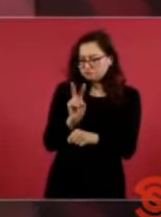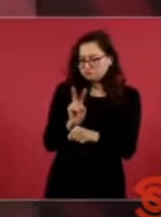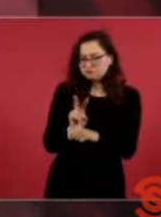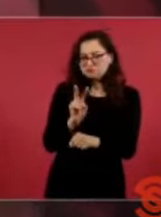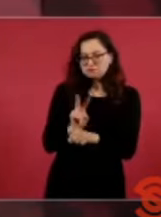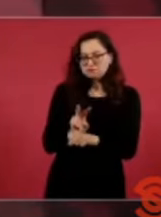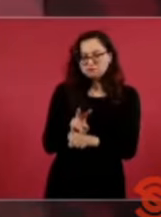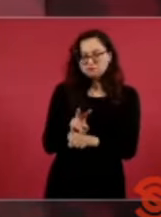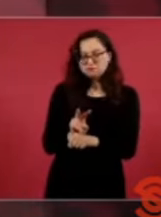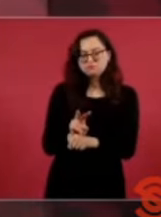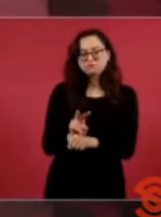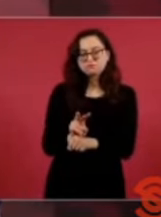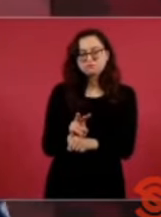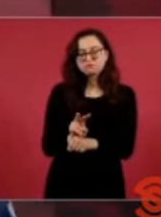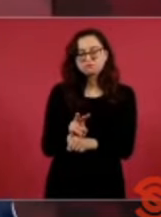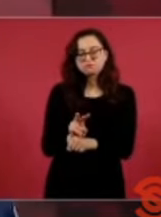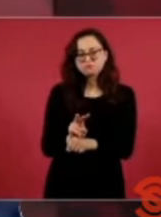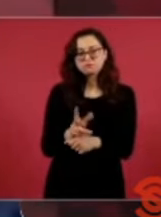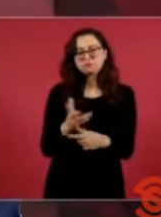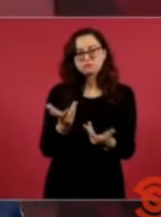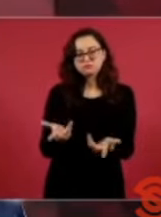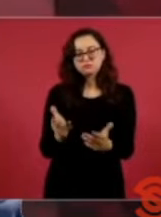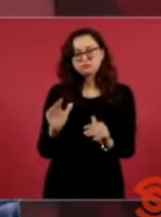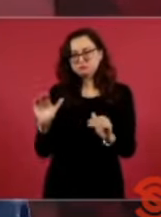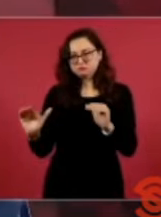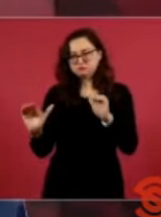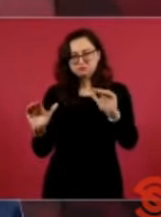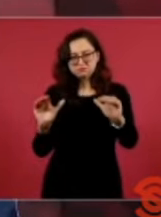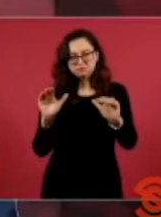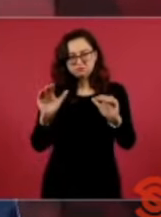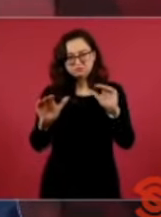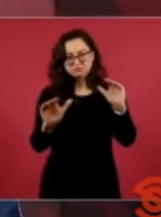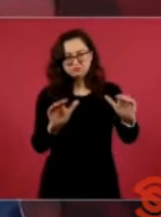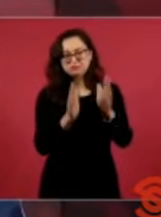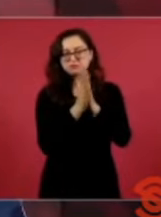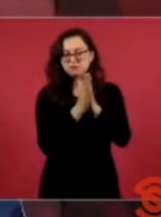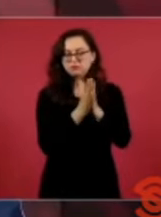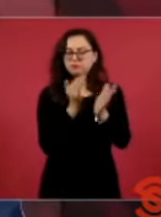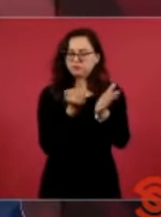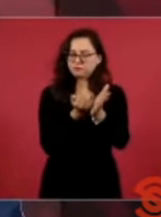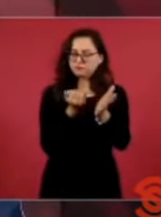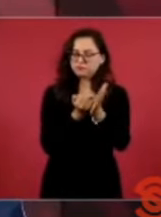a que se paguen los impuestos,